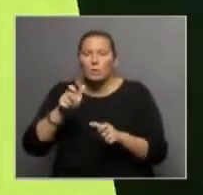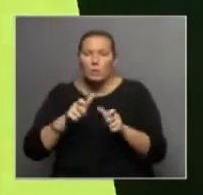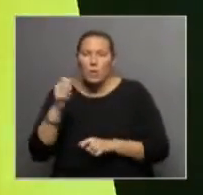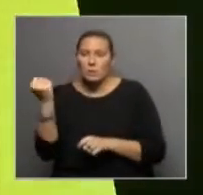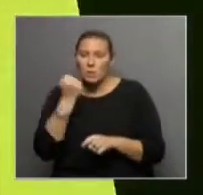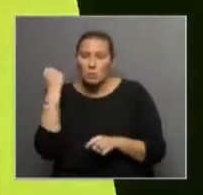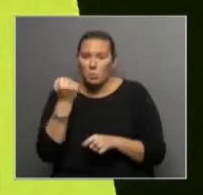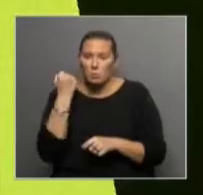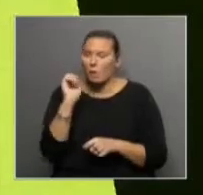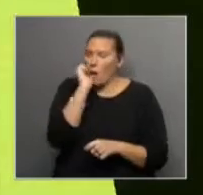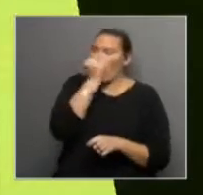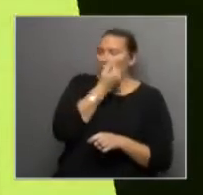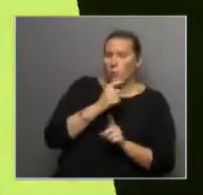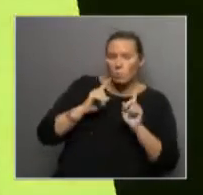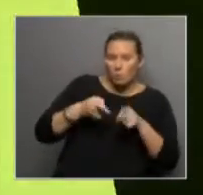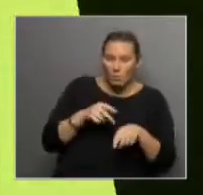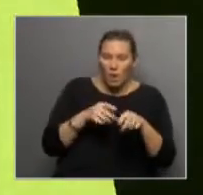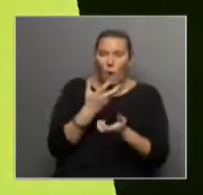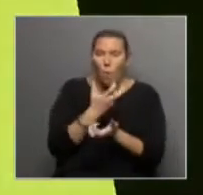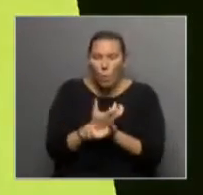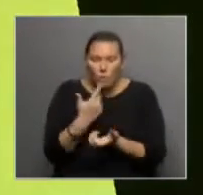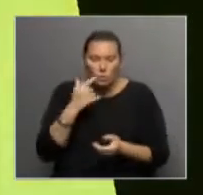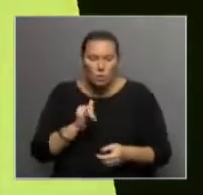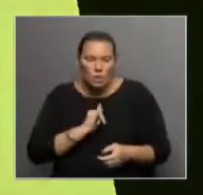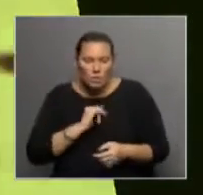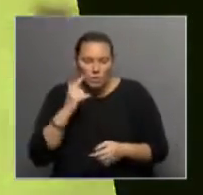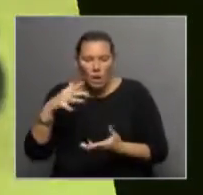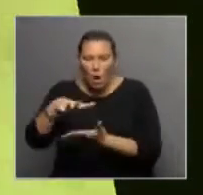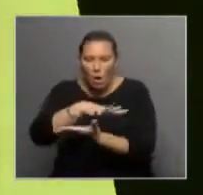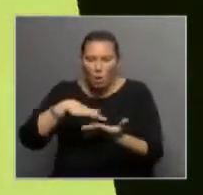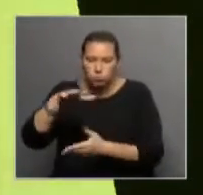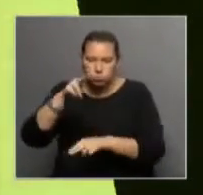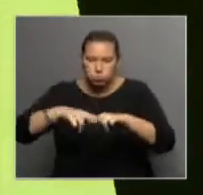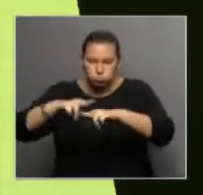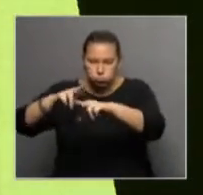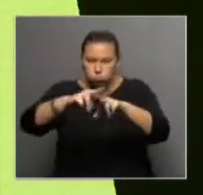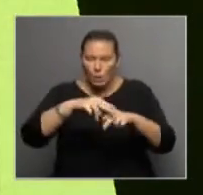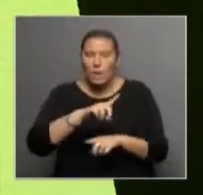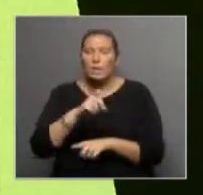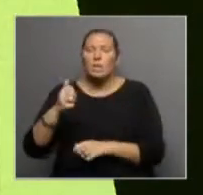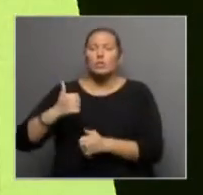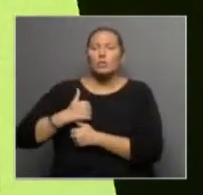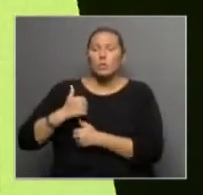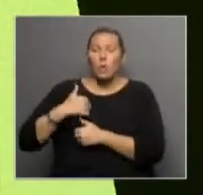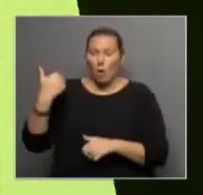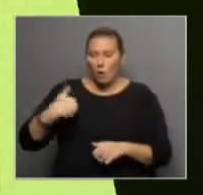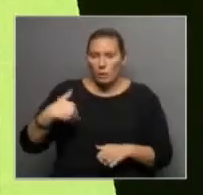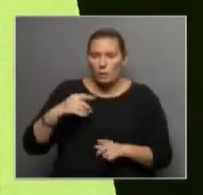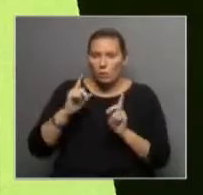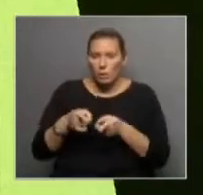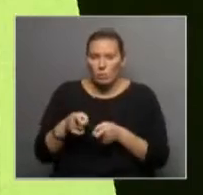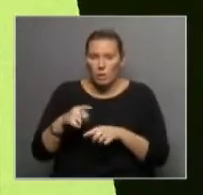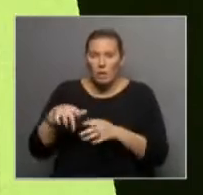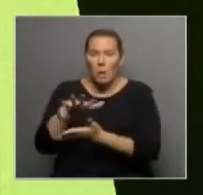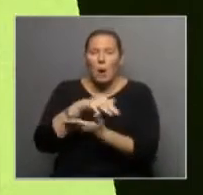miles de anónimos, de la identificación de restos en fosas comunes de más de 100 soldados argentinos, también enterrados en